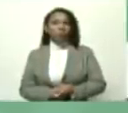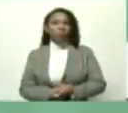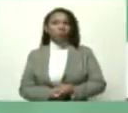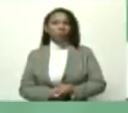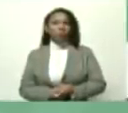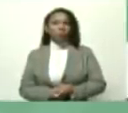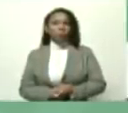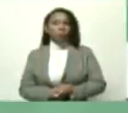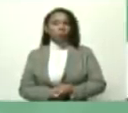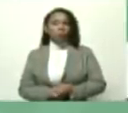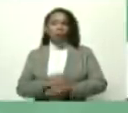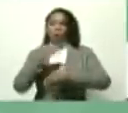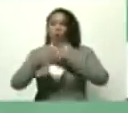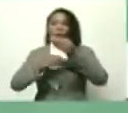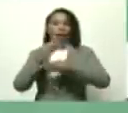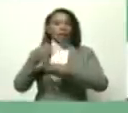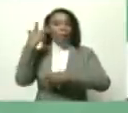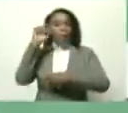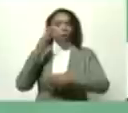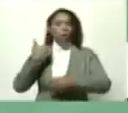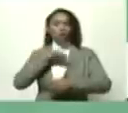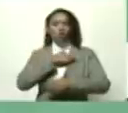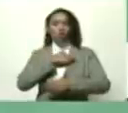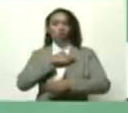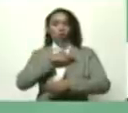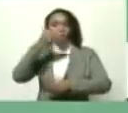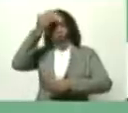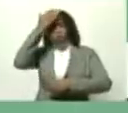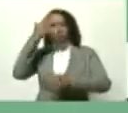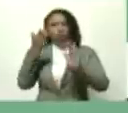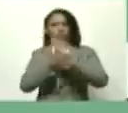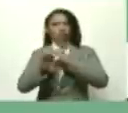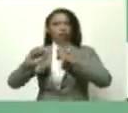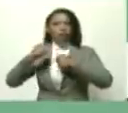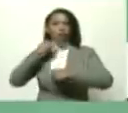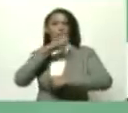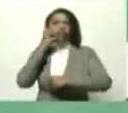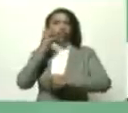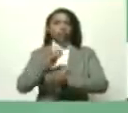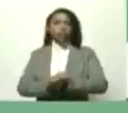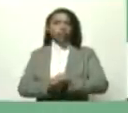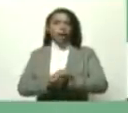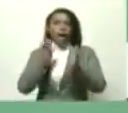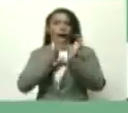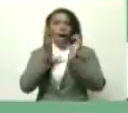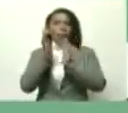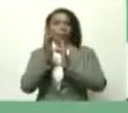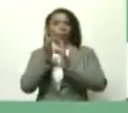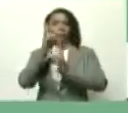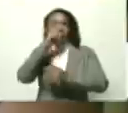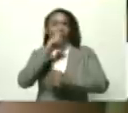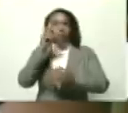No ha hecho nada por nosotros, dijo Trump sobre Duque, en abril del año